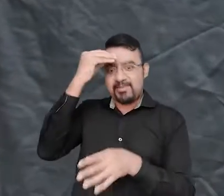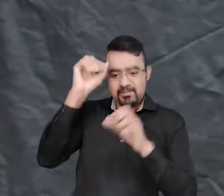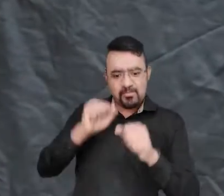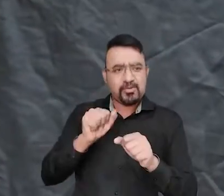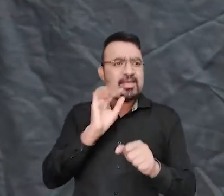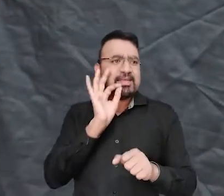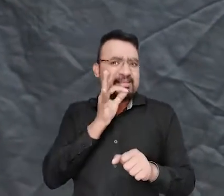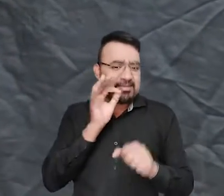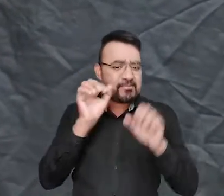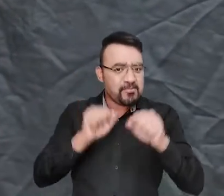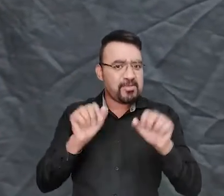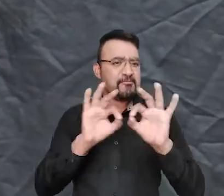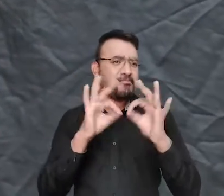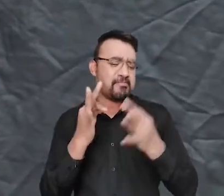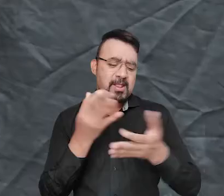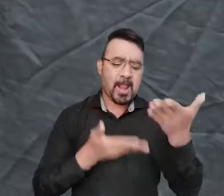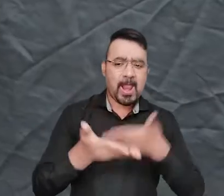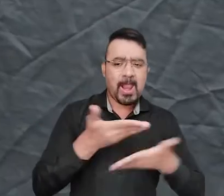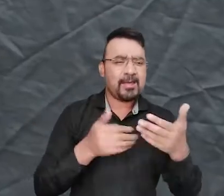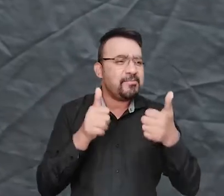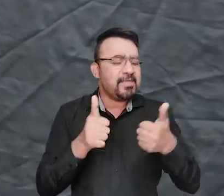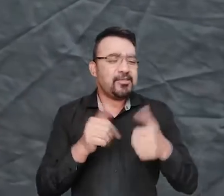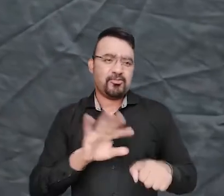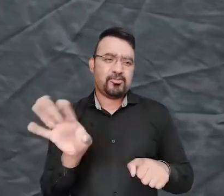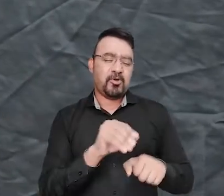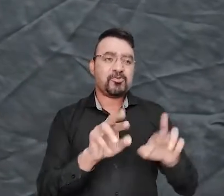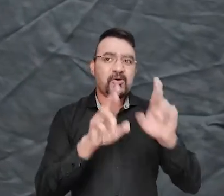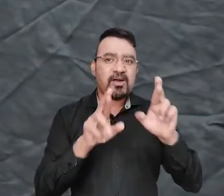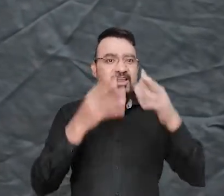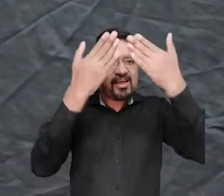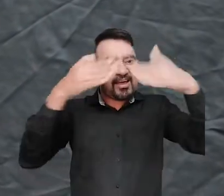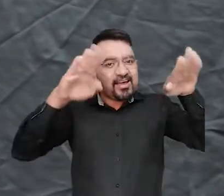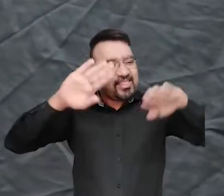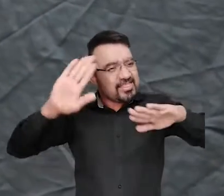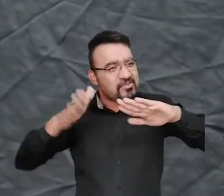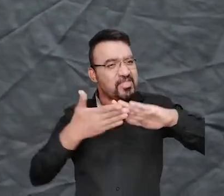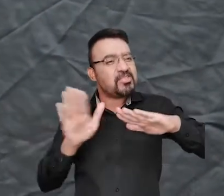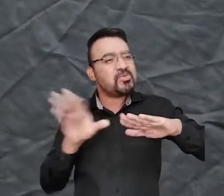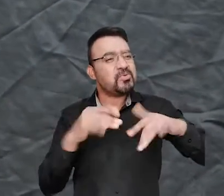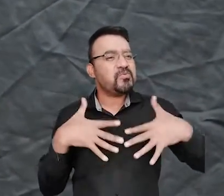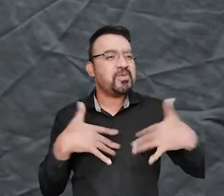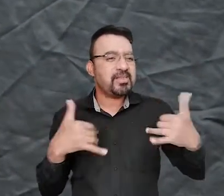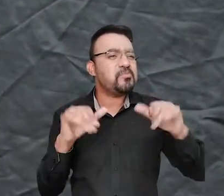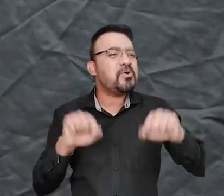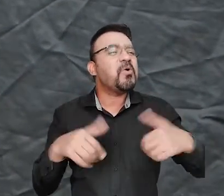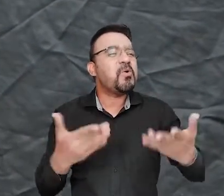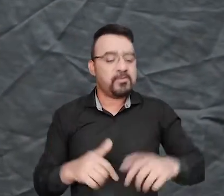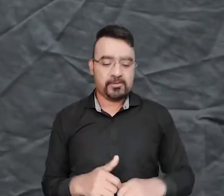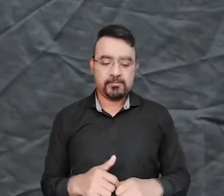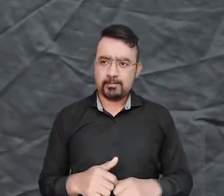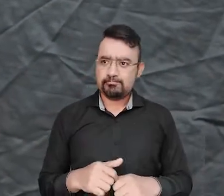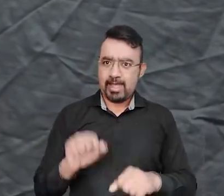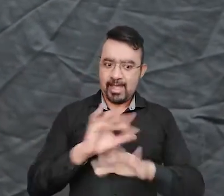y rico para compartir en familia y se pongan muy felices esta Navidad. Claro que sí, Juanito. Vamos a hacer